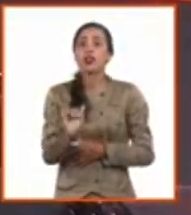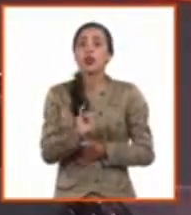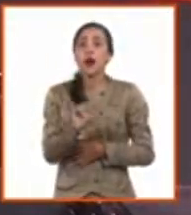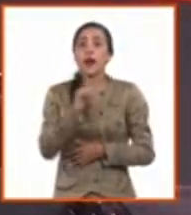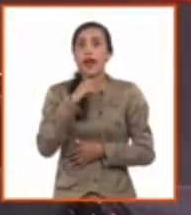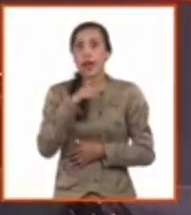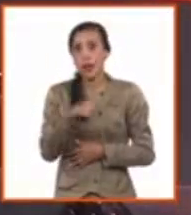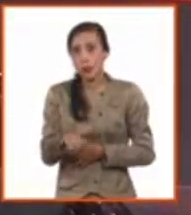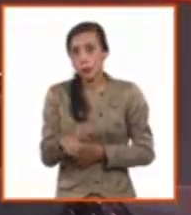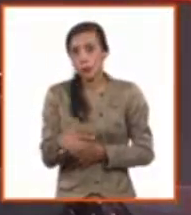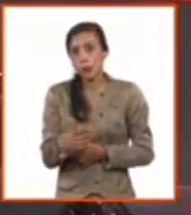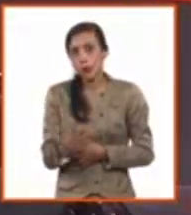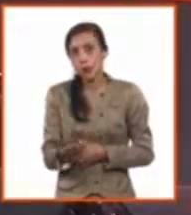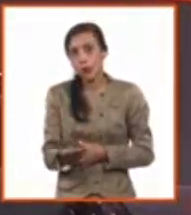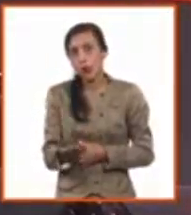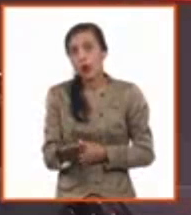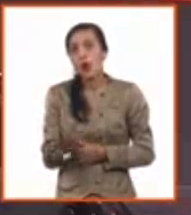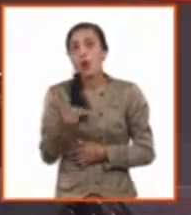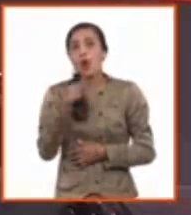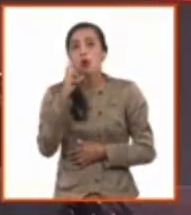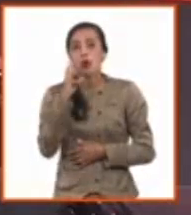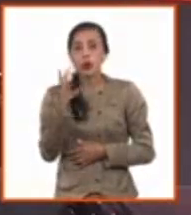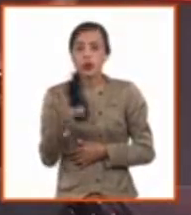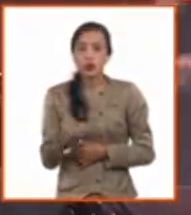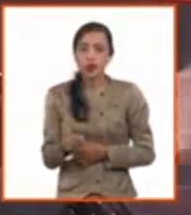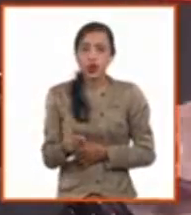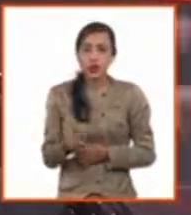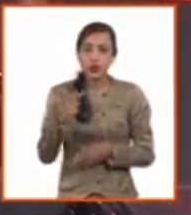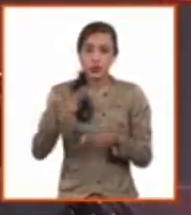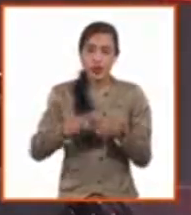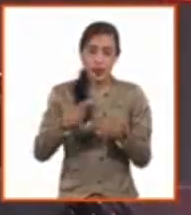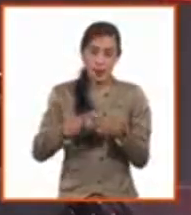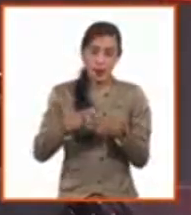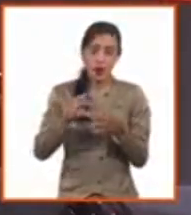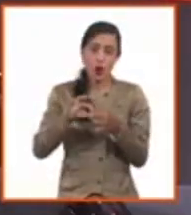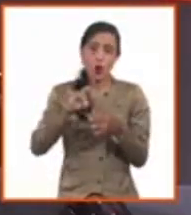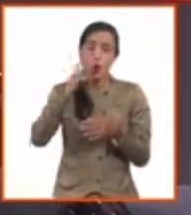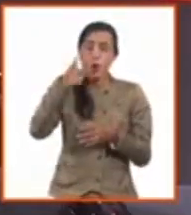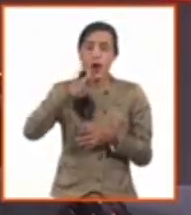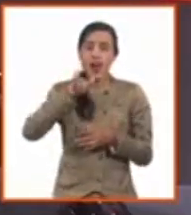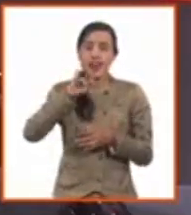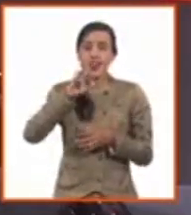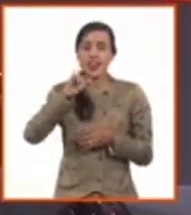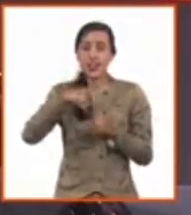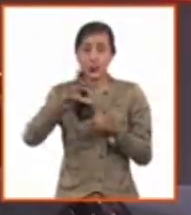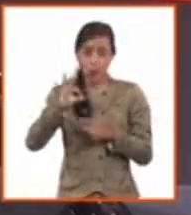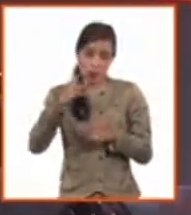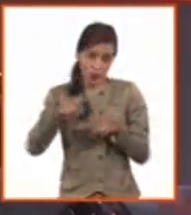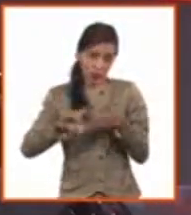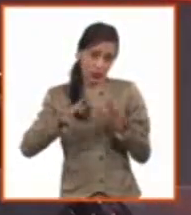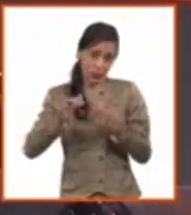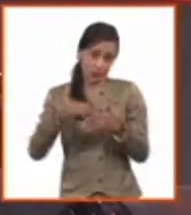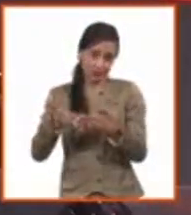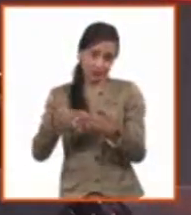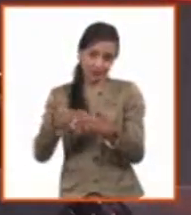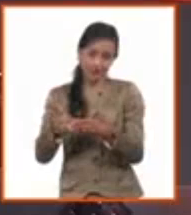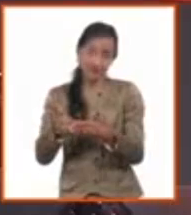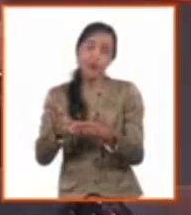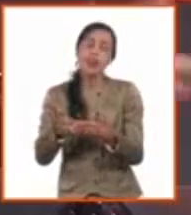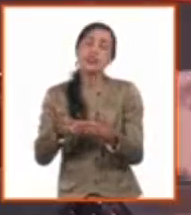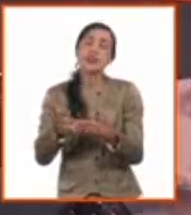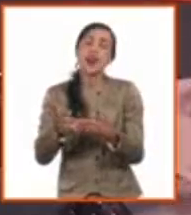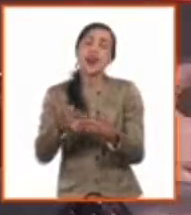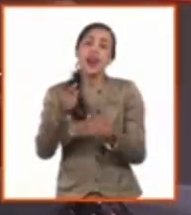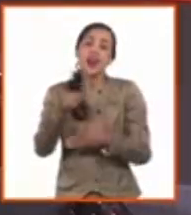destacaron por ejemplo un resultado de guajirito que es otra forma de gestión en